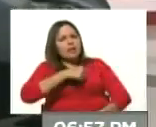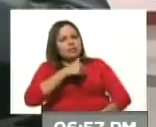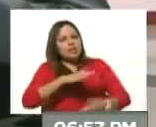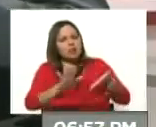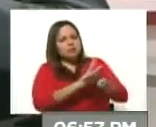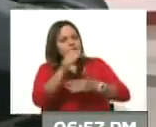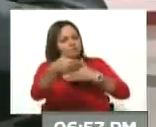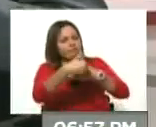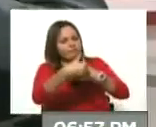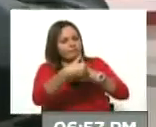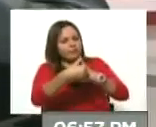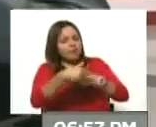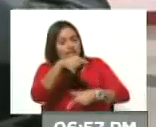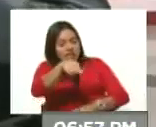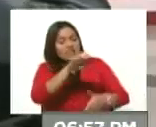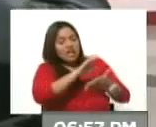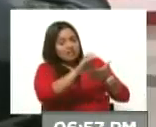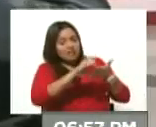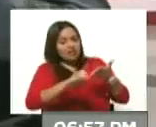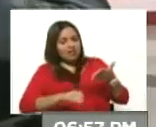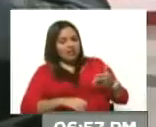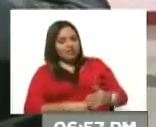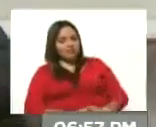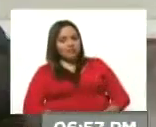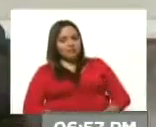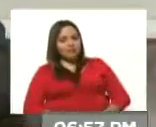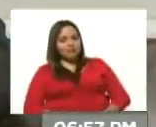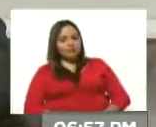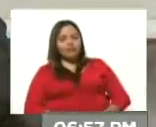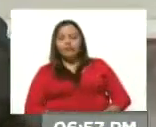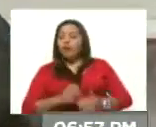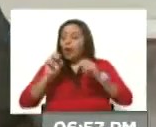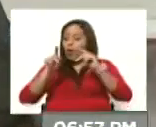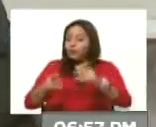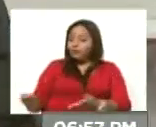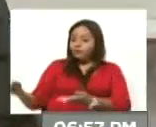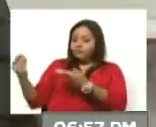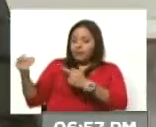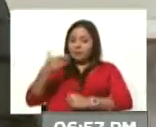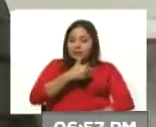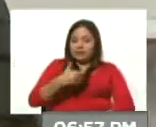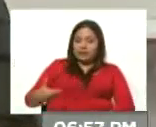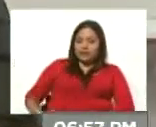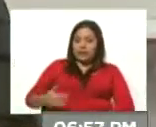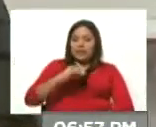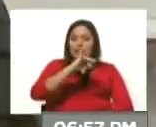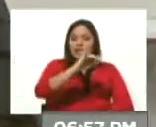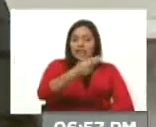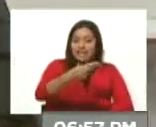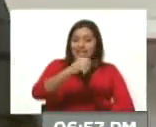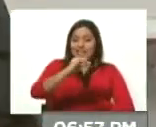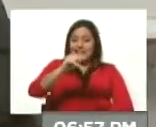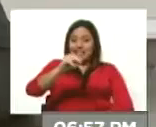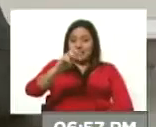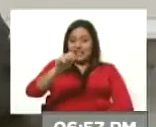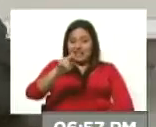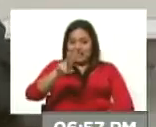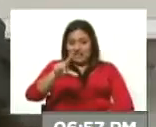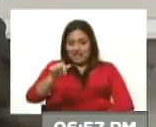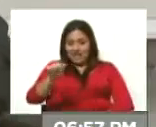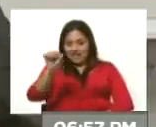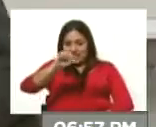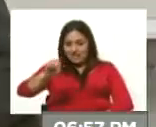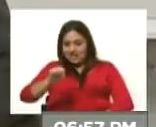y esas estrategias bien ustedes escucharon a oscar se m presidente internas es que muy amablemente de forma